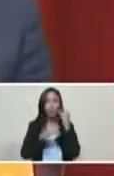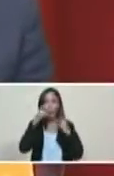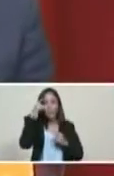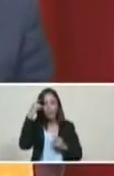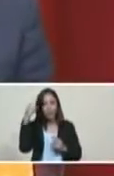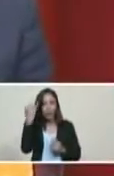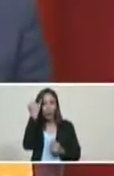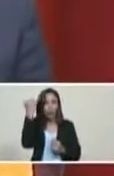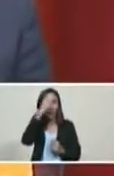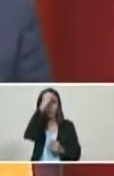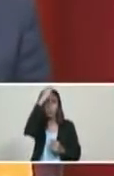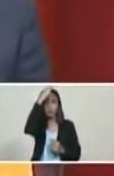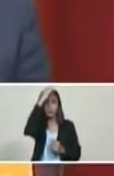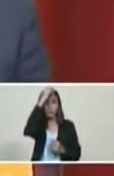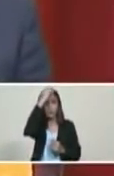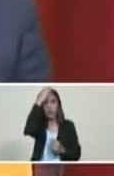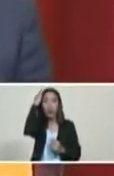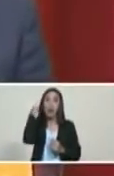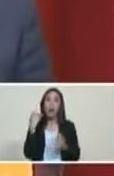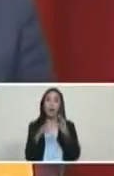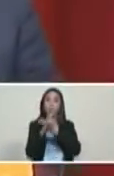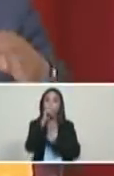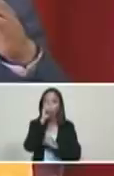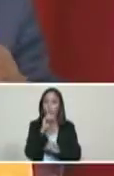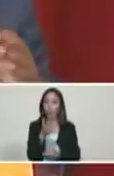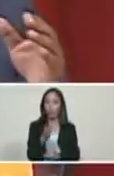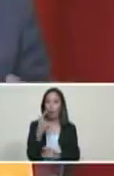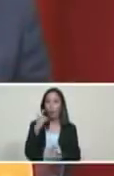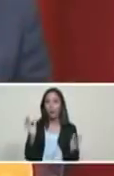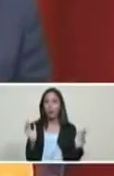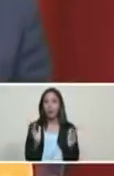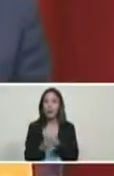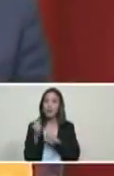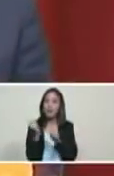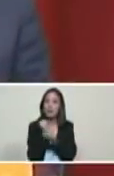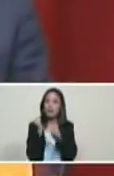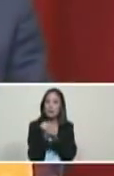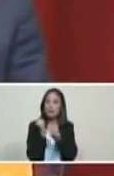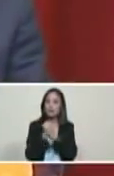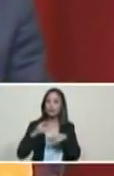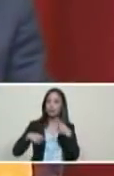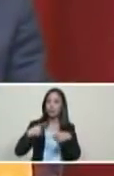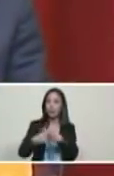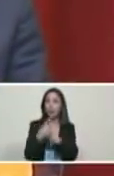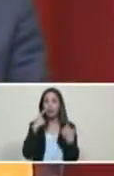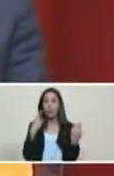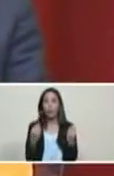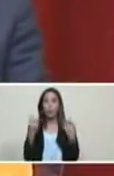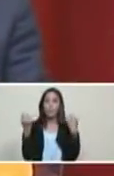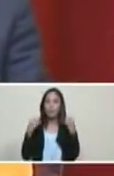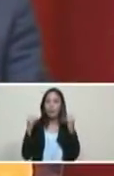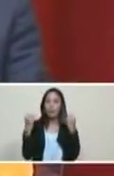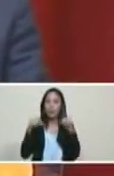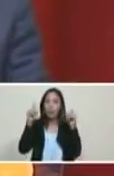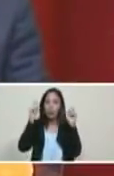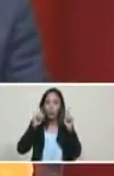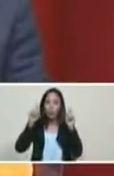pedagógico, nosotros en 2 años podíamos, sin dejar de trabajar en la práctica,